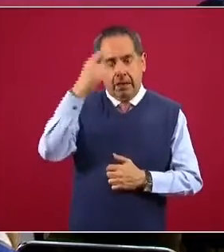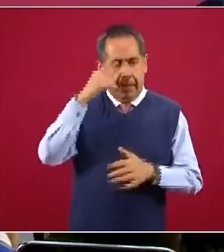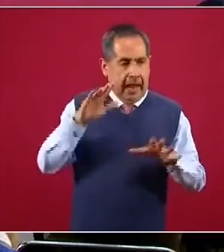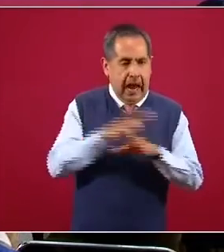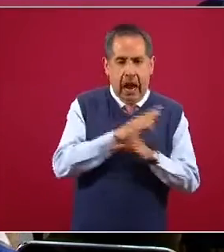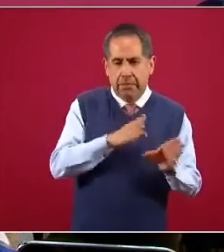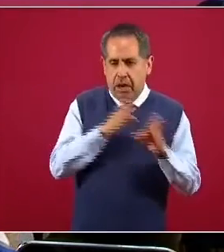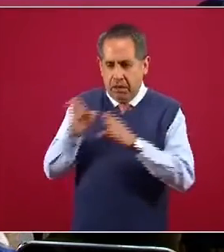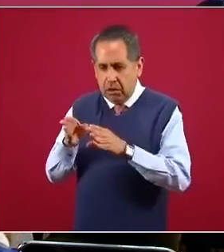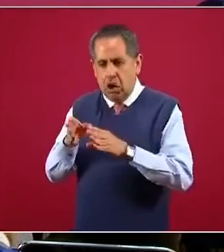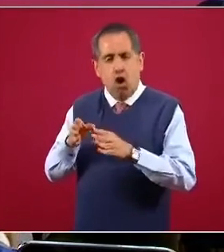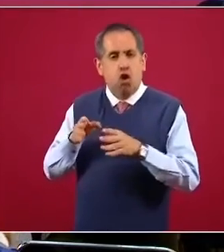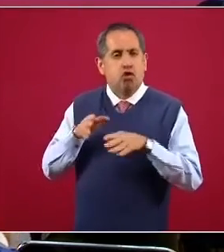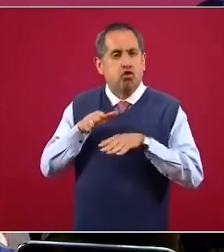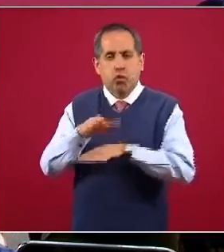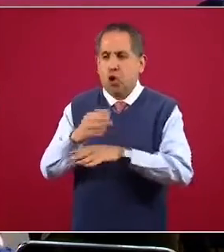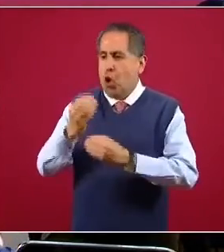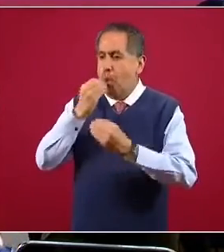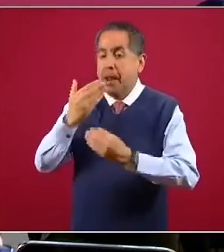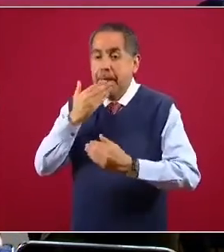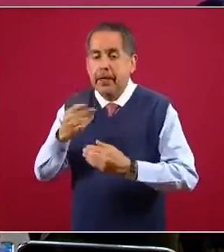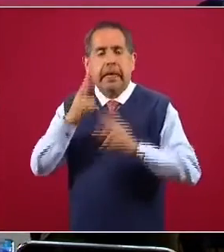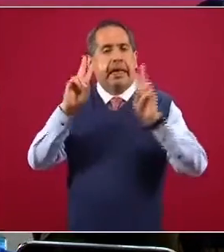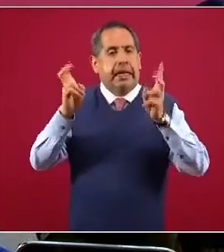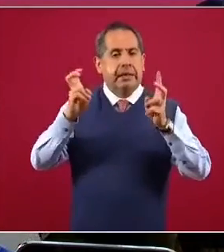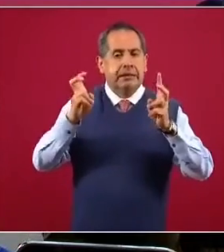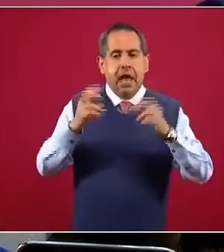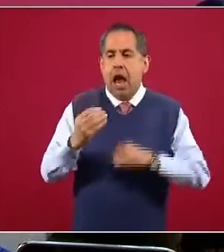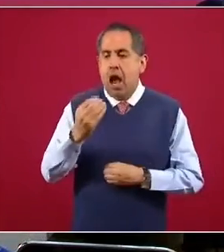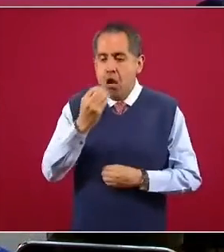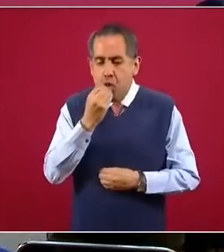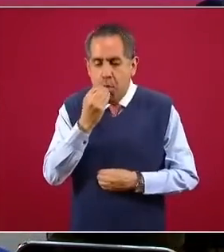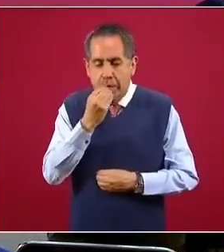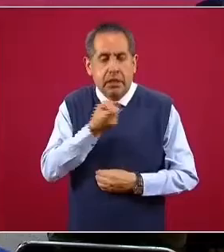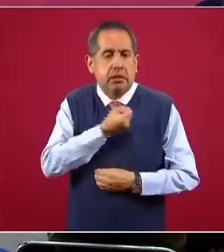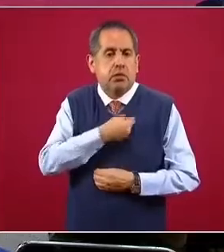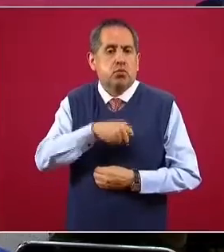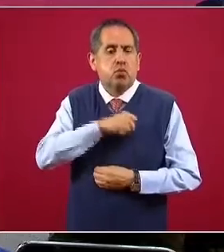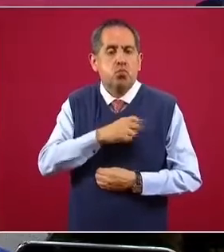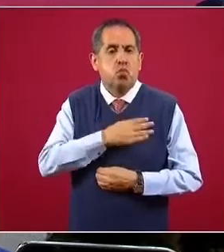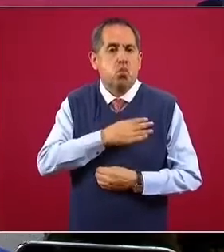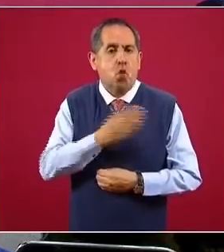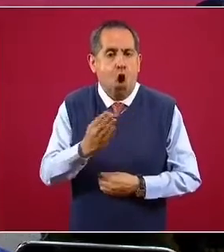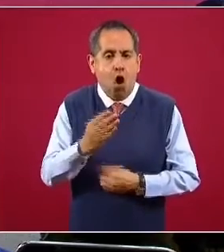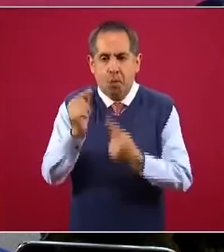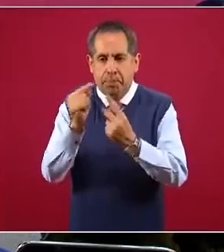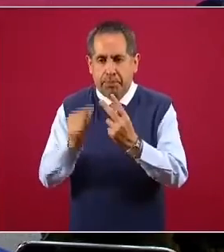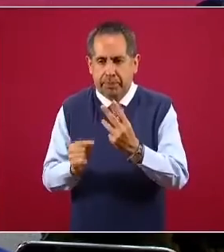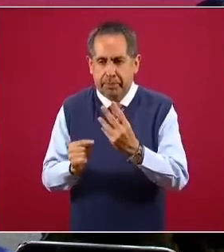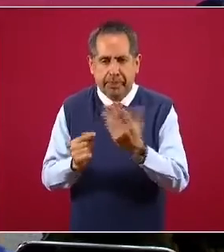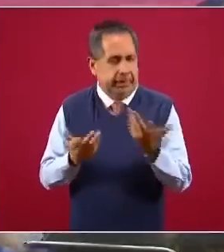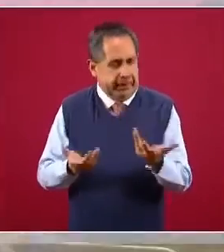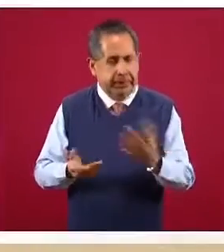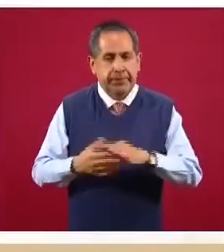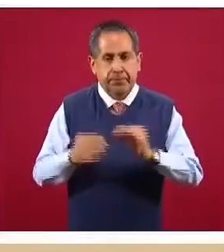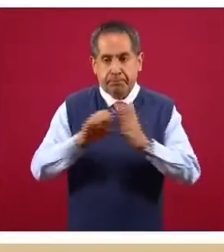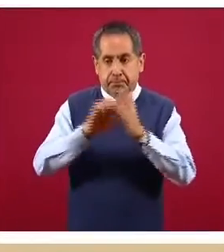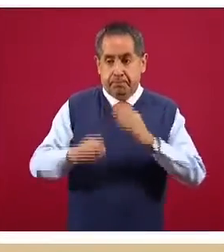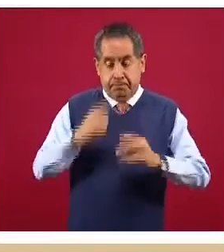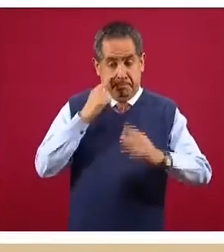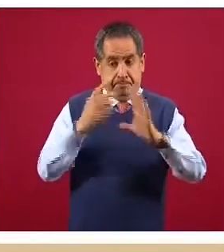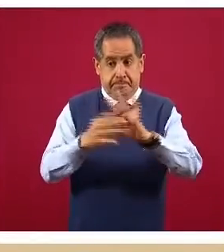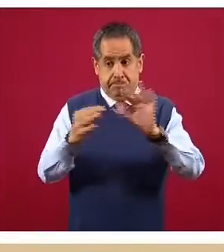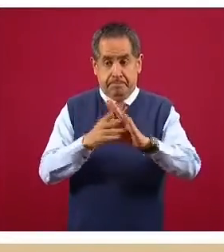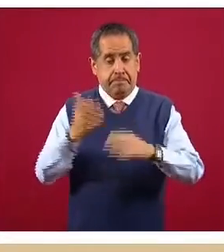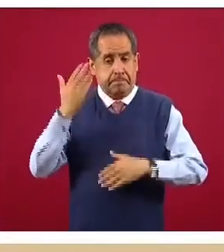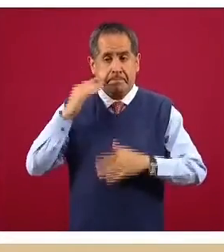modificación del sistema alimentario es precisamente la estrategia que tenemos de alimentación saludable, que tiene varios elementos. Uno de los elementos en